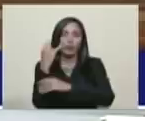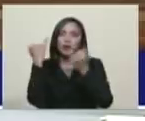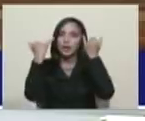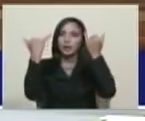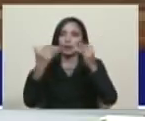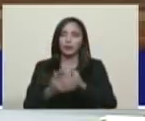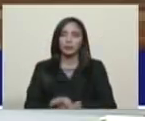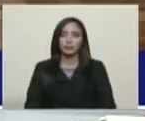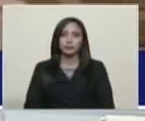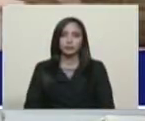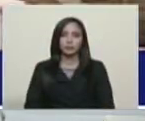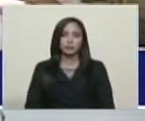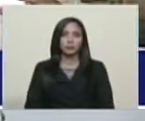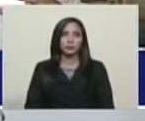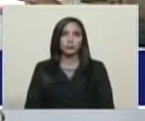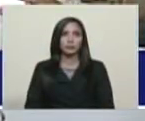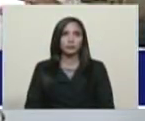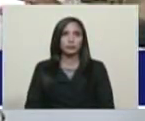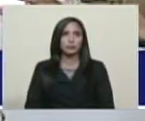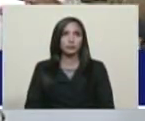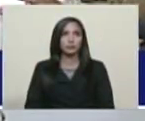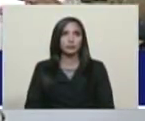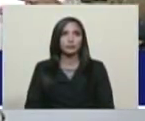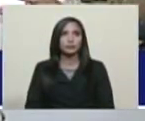concepto que nos permita